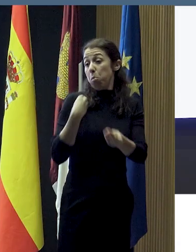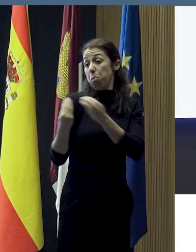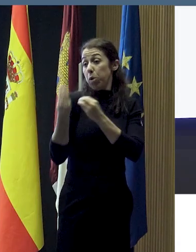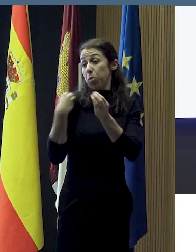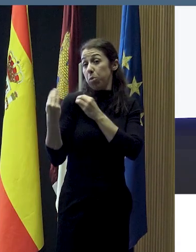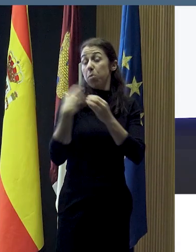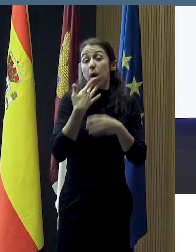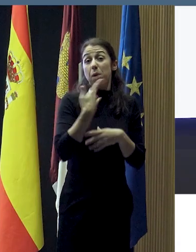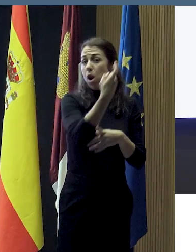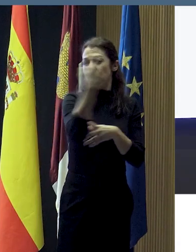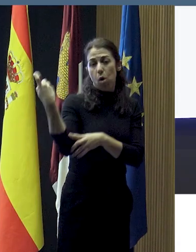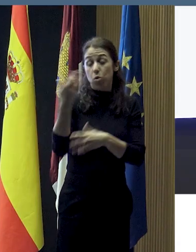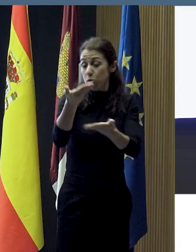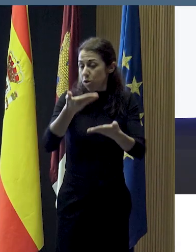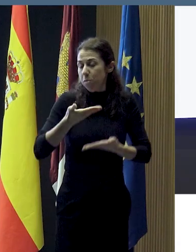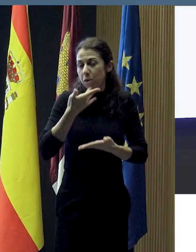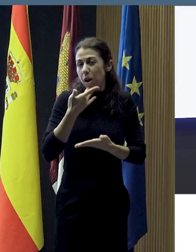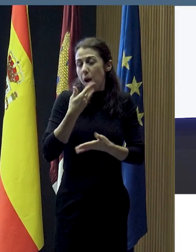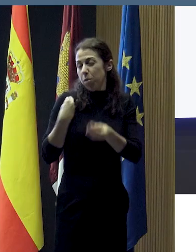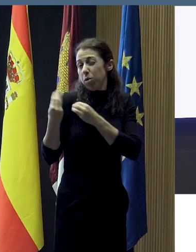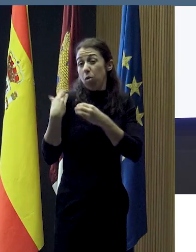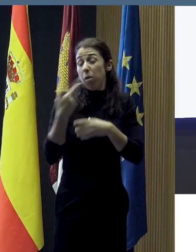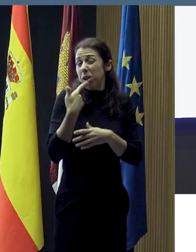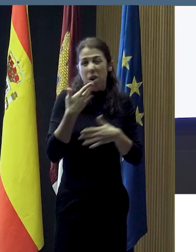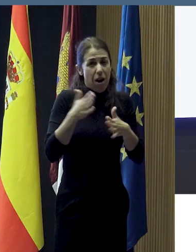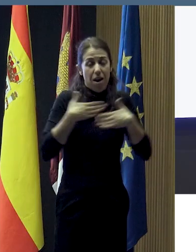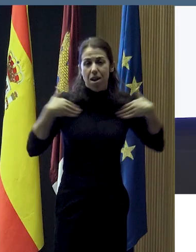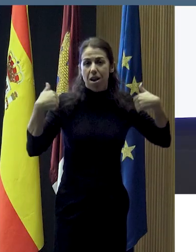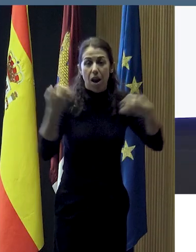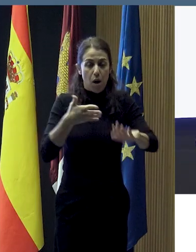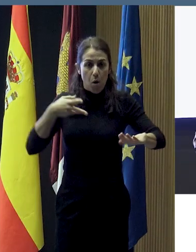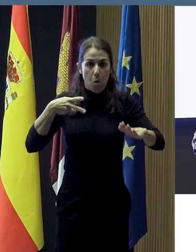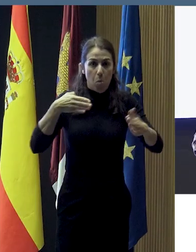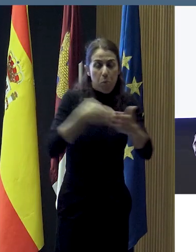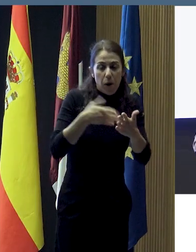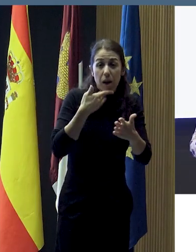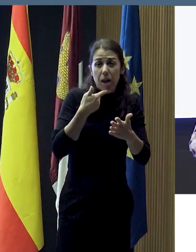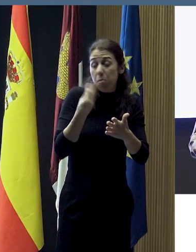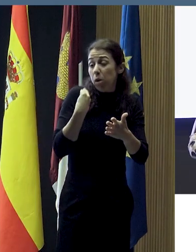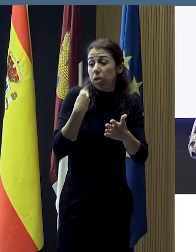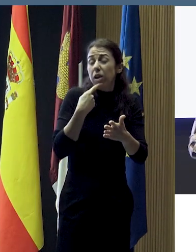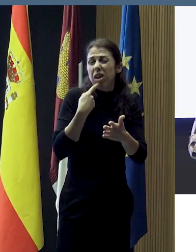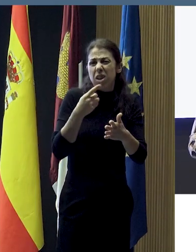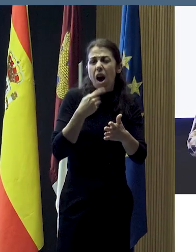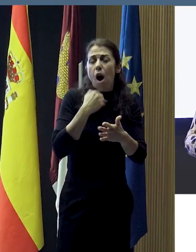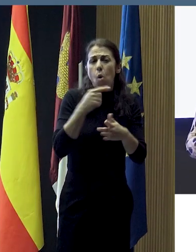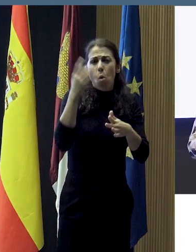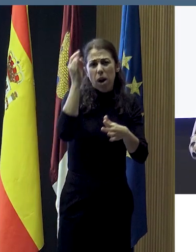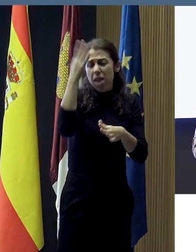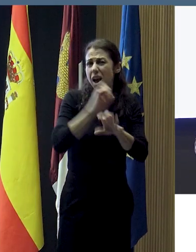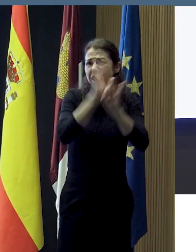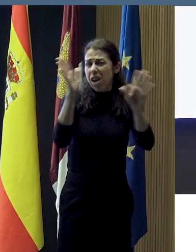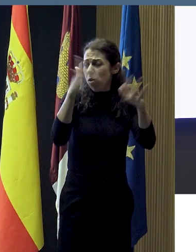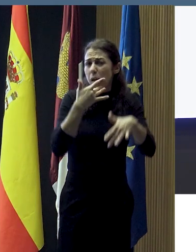hagan preguntas los alumnos. Yo os invito a que en cualquier momento me paréis y me preguntéis aquello que no pueda quedar suficientemente claro, aunque